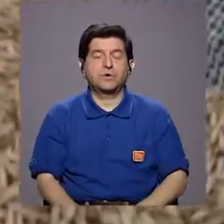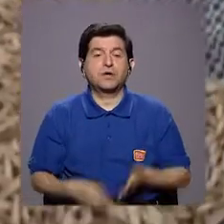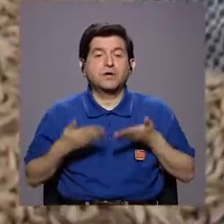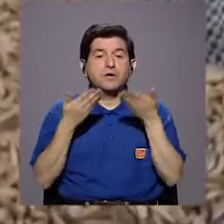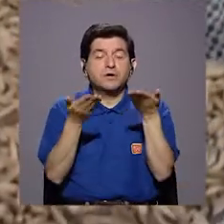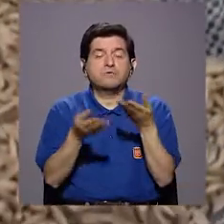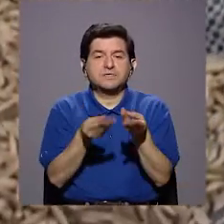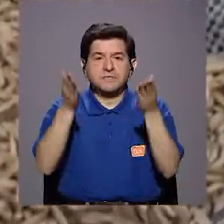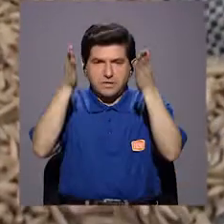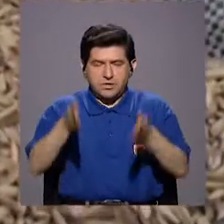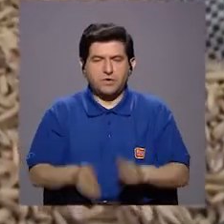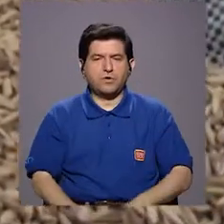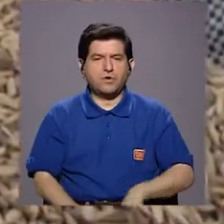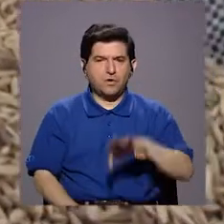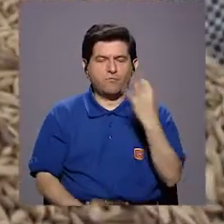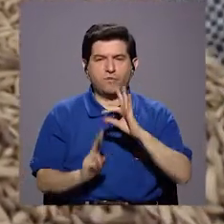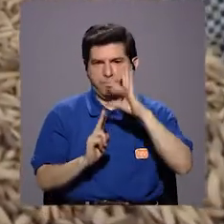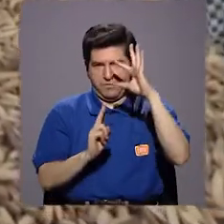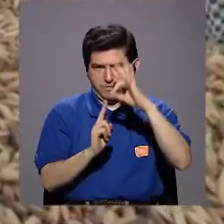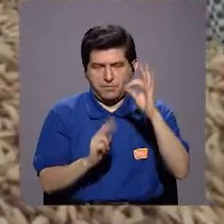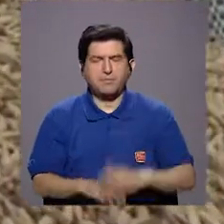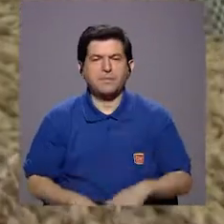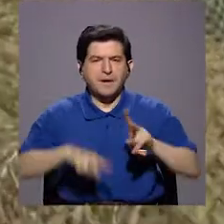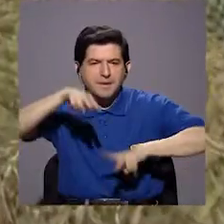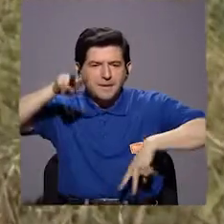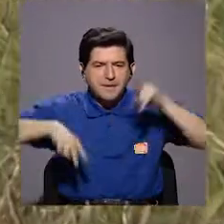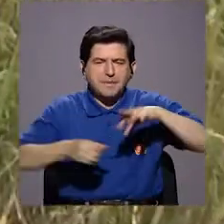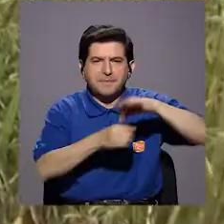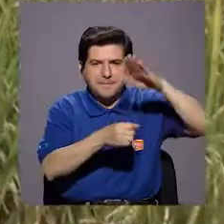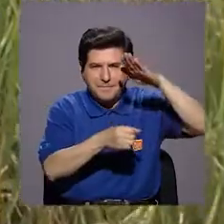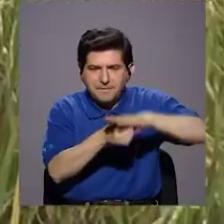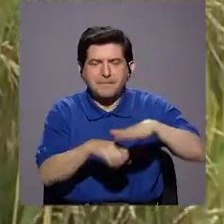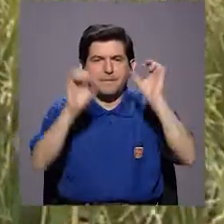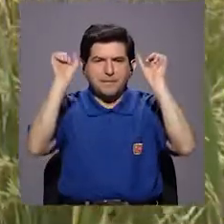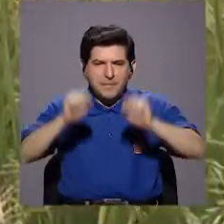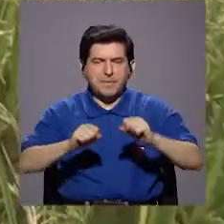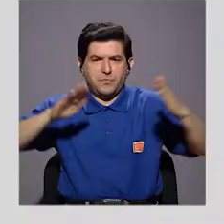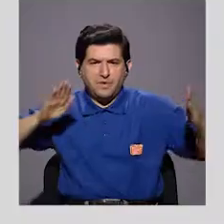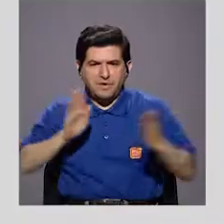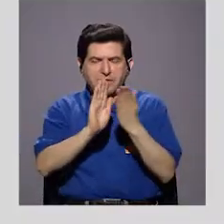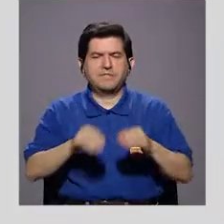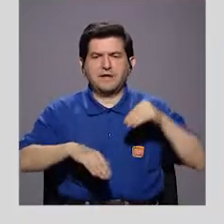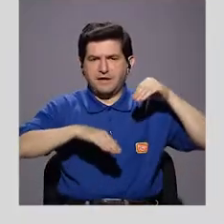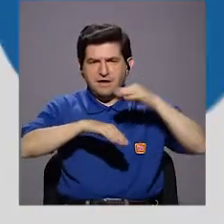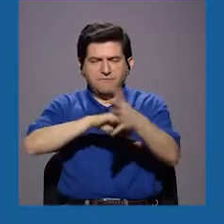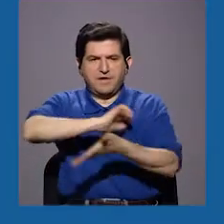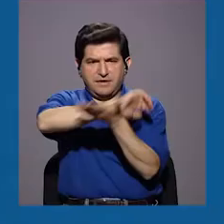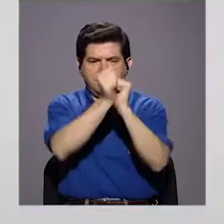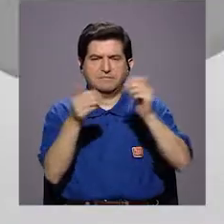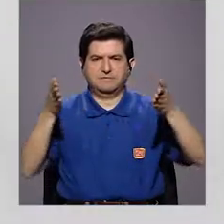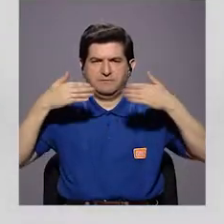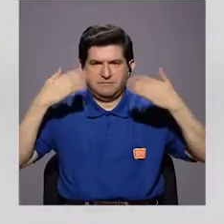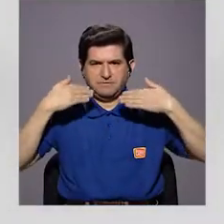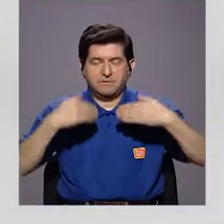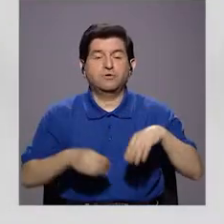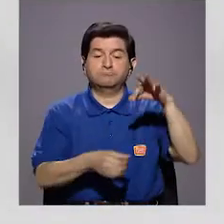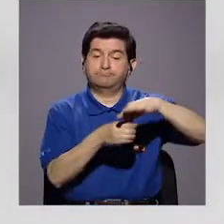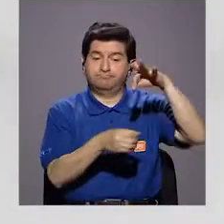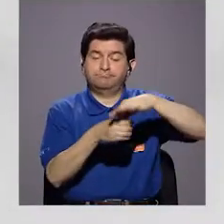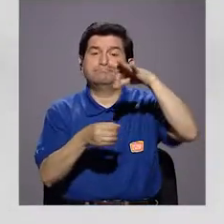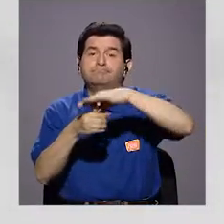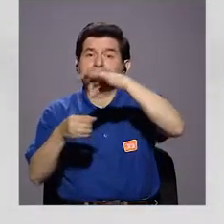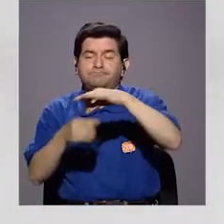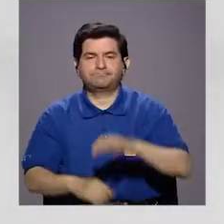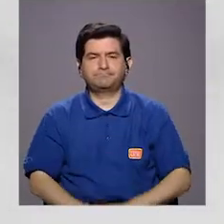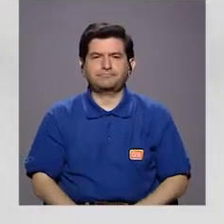ofrecer a los productores una fuente alternativa de variedades de semilla capaz de hacer frente a los efectos del cambio climático en la